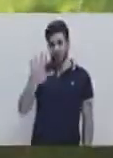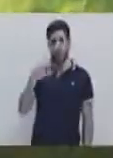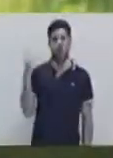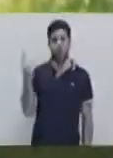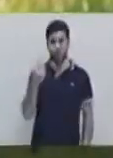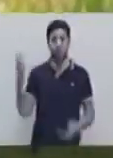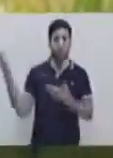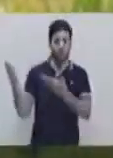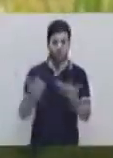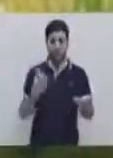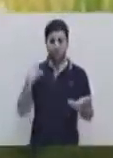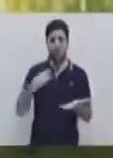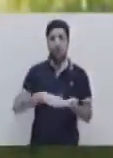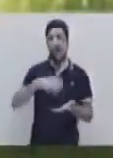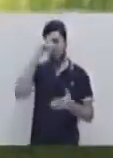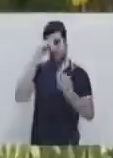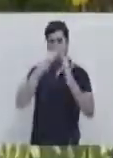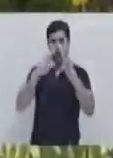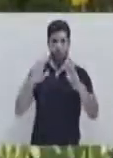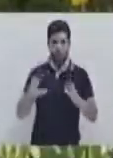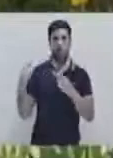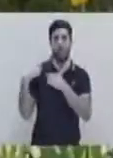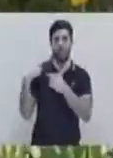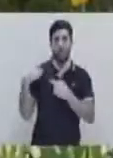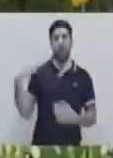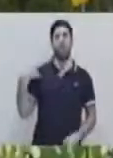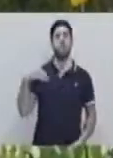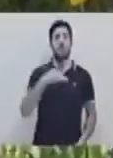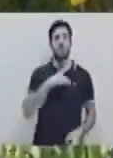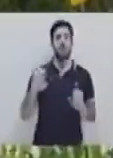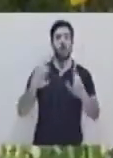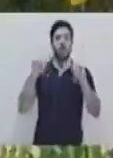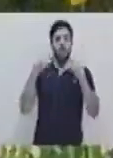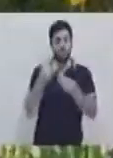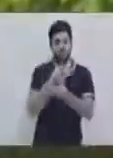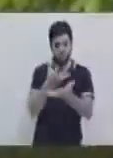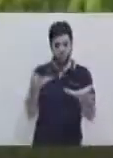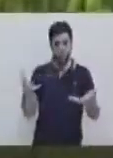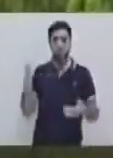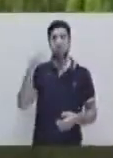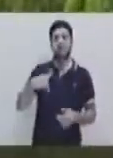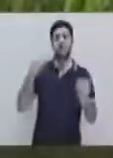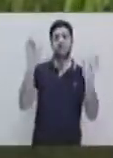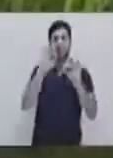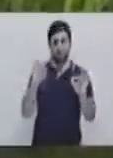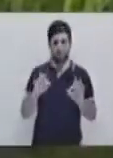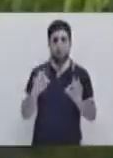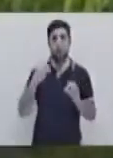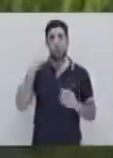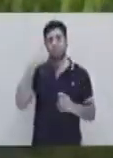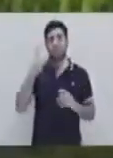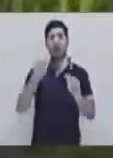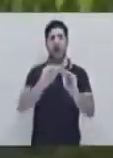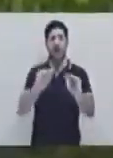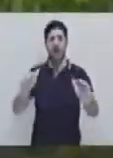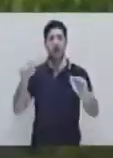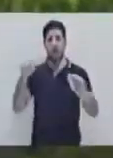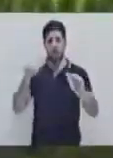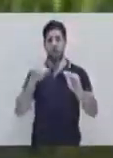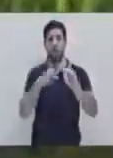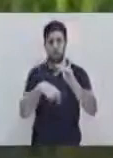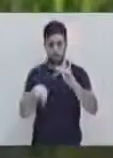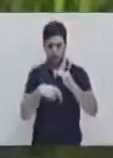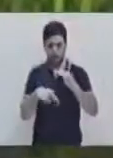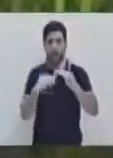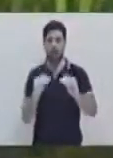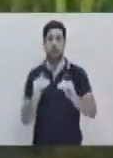Hola, bienvenidos al programa Aprendo en Casa, un programa diseñado por el Ministerio de Educación. Esta modalidad de entrega educativa está orientada